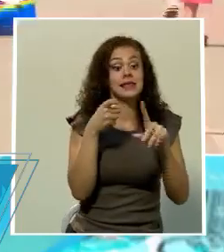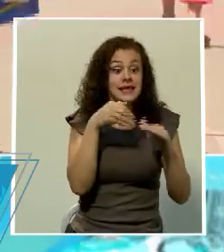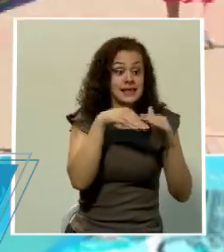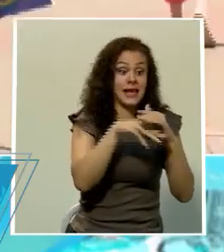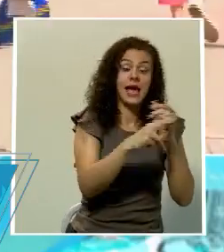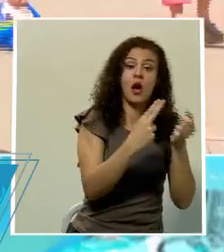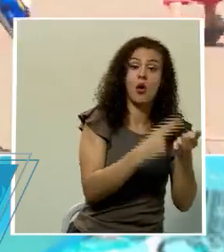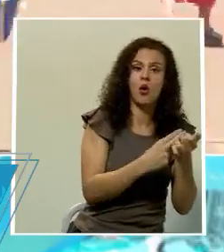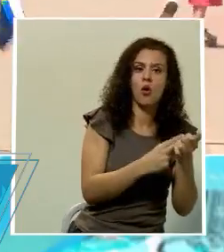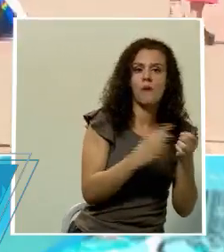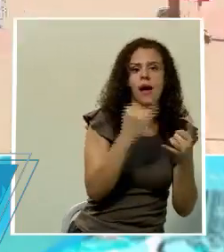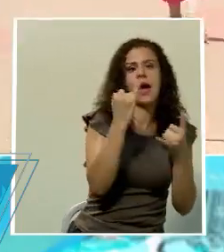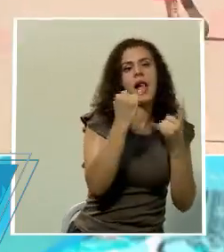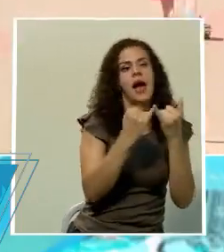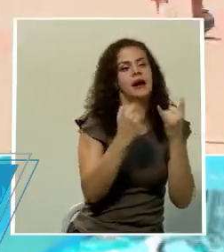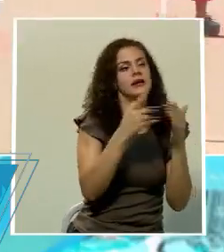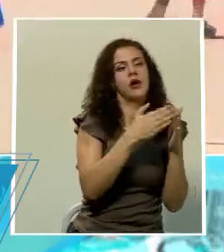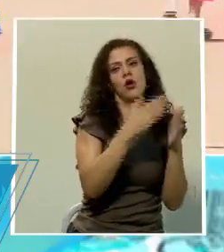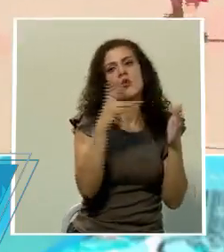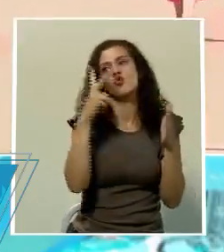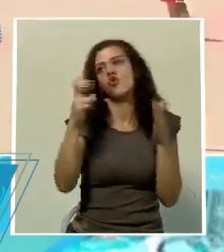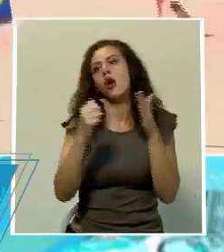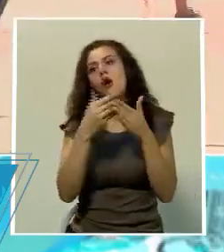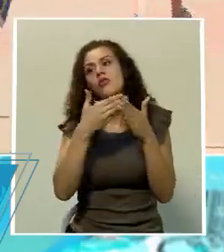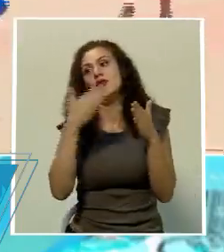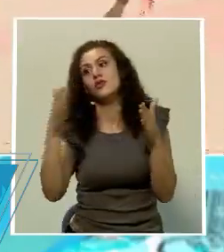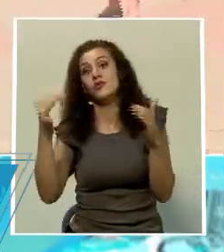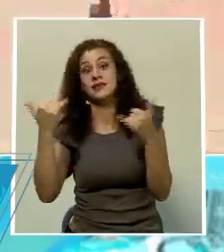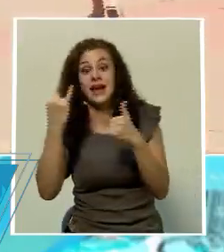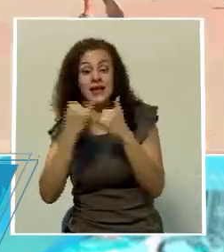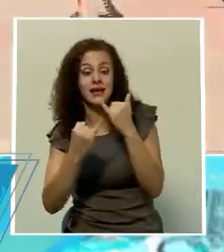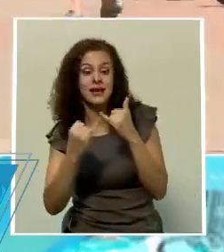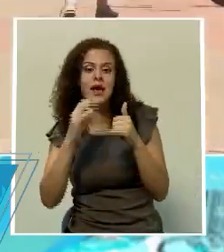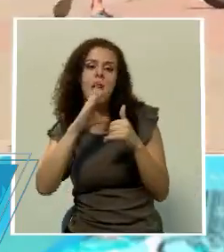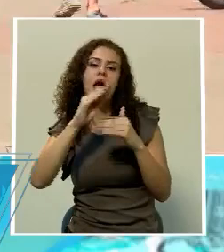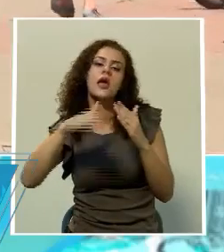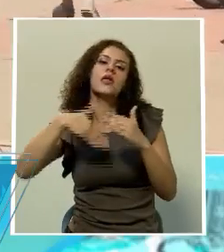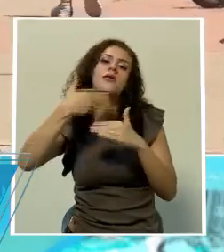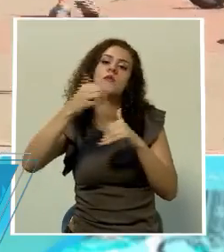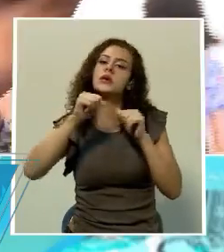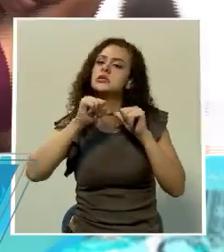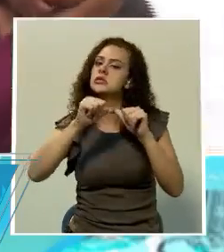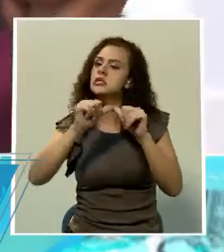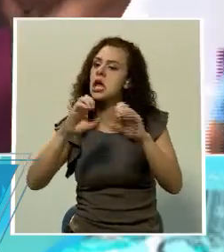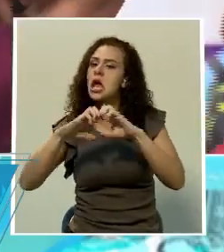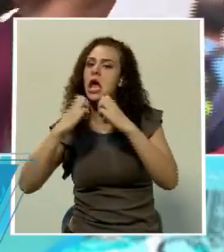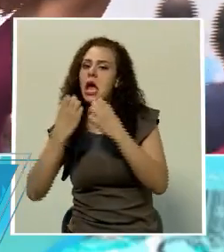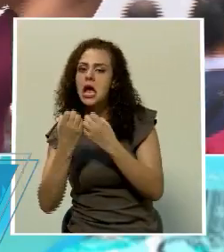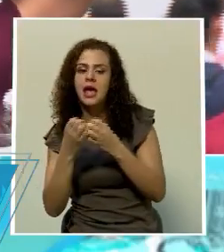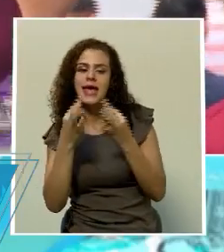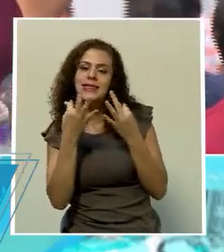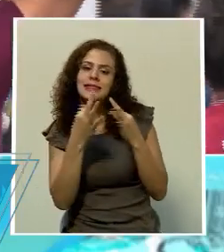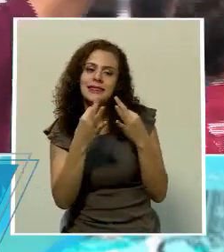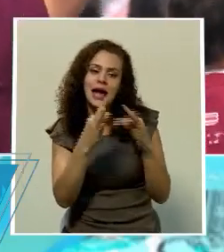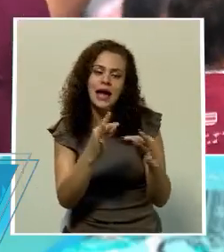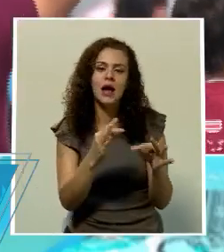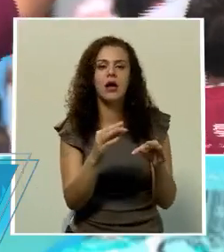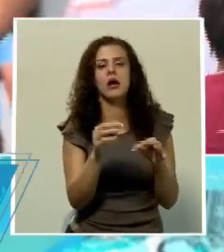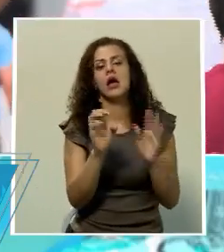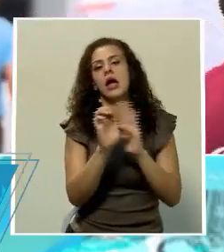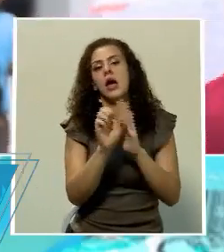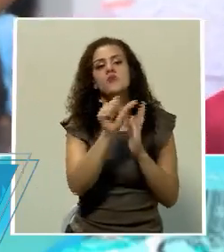al hospital hasta incluso 2 años después del egreso, y posteriormente se siguen los equipos de tratamiento, ya sea a